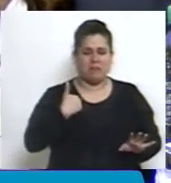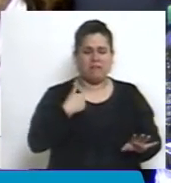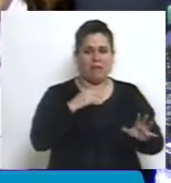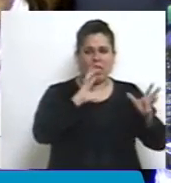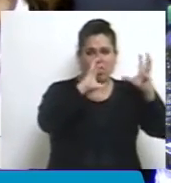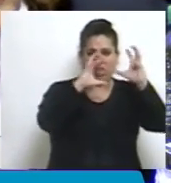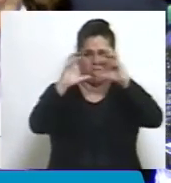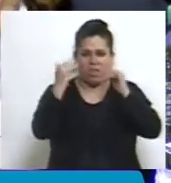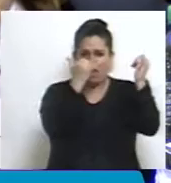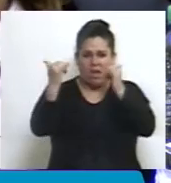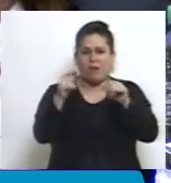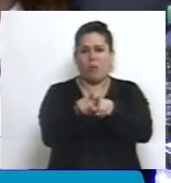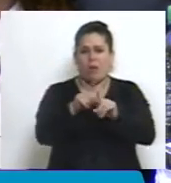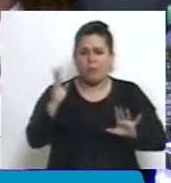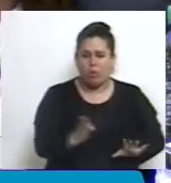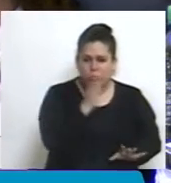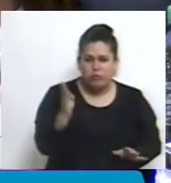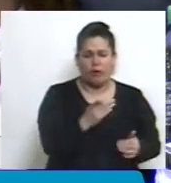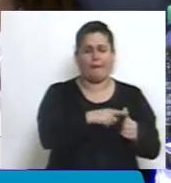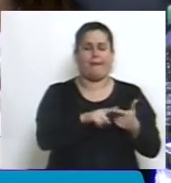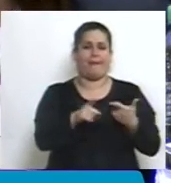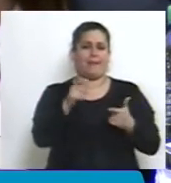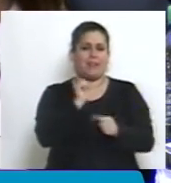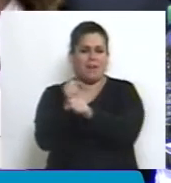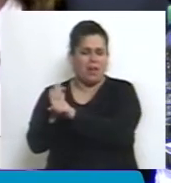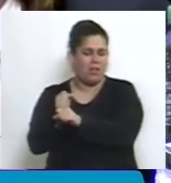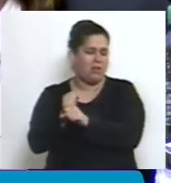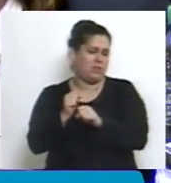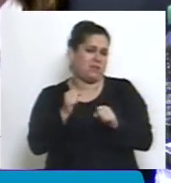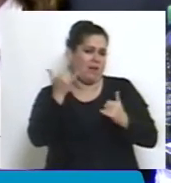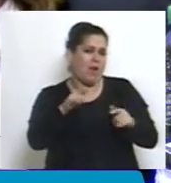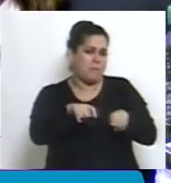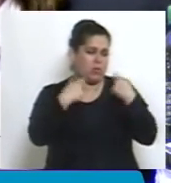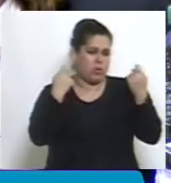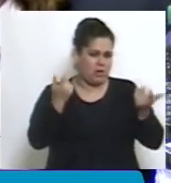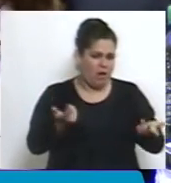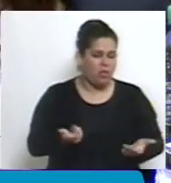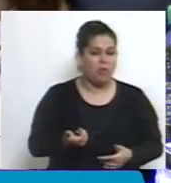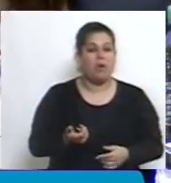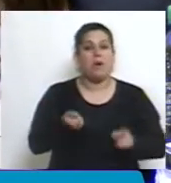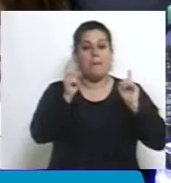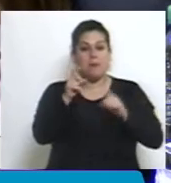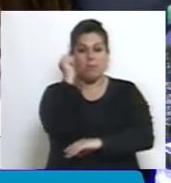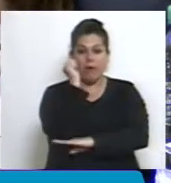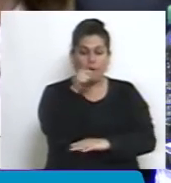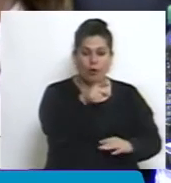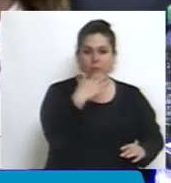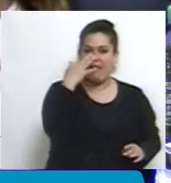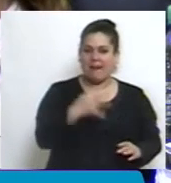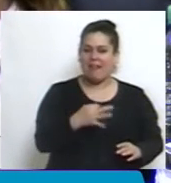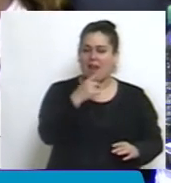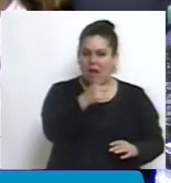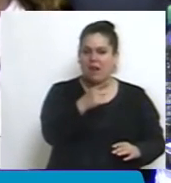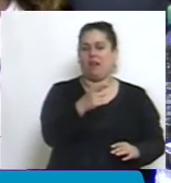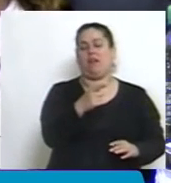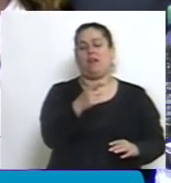esto implica a los productores y esto implica a los trabajadores. Y esa economía real,